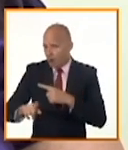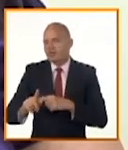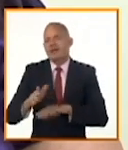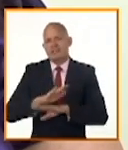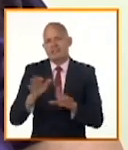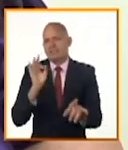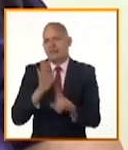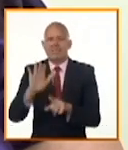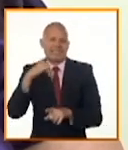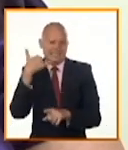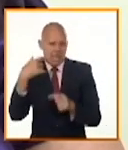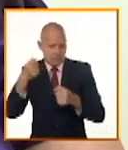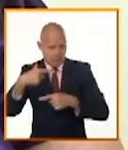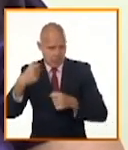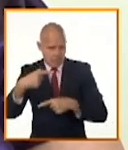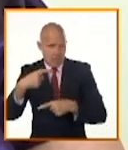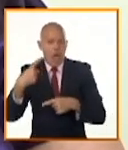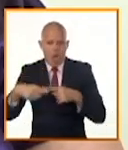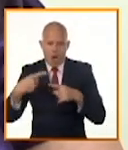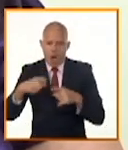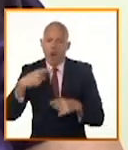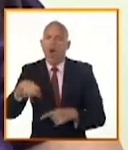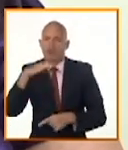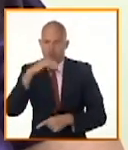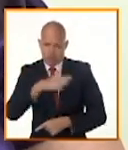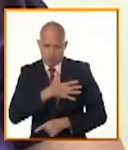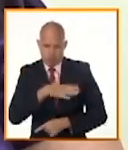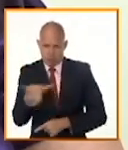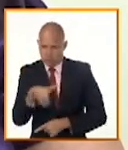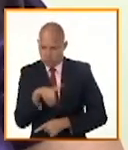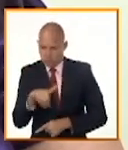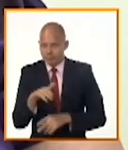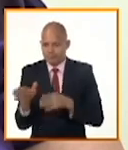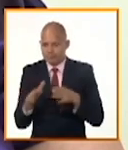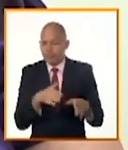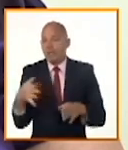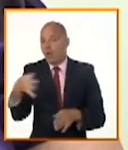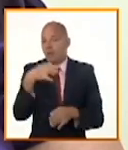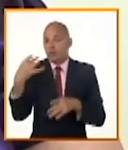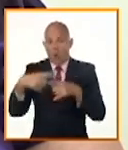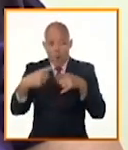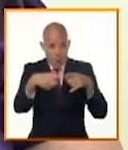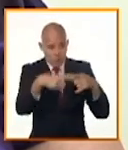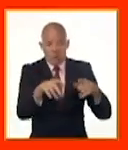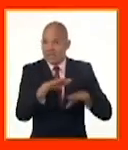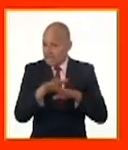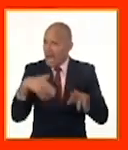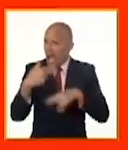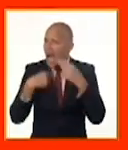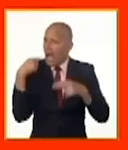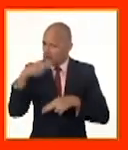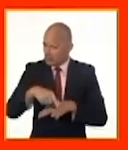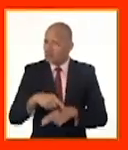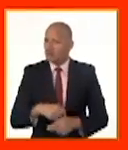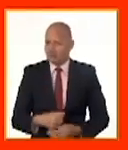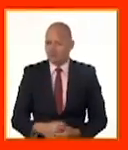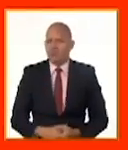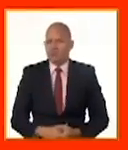a realizar la caja aunque ya en algunas bodegas también de otros municipios lo estaban haciendo en algunos correos también